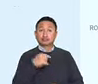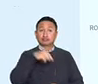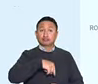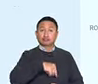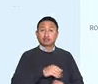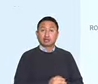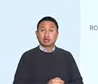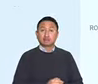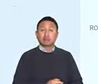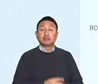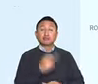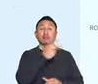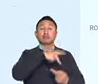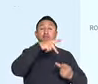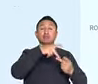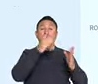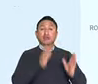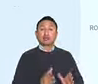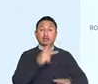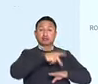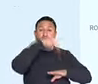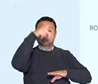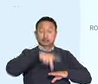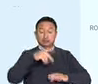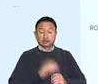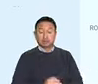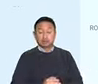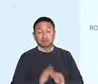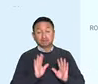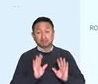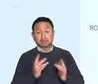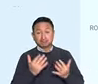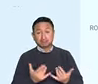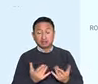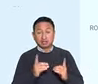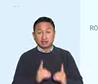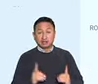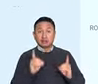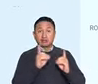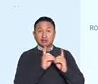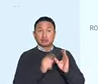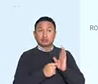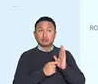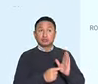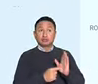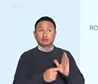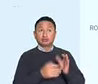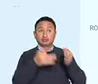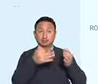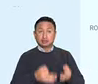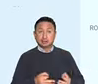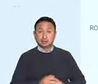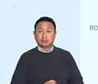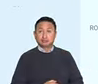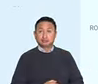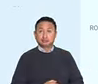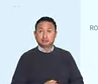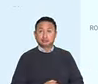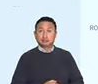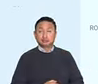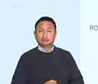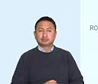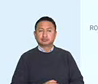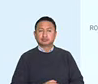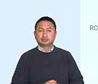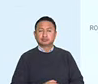con la prefecta de Pichincha. Esperamos que se nos cargue nada más los datos oficiales por parte del